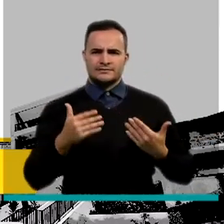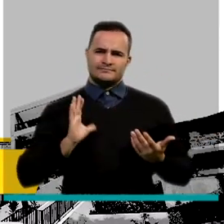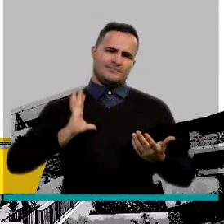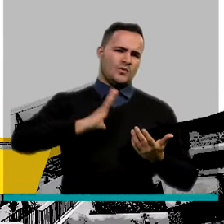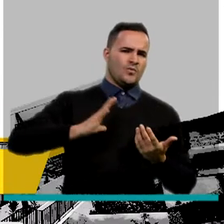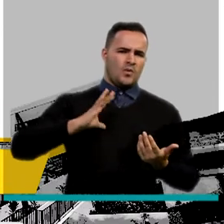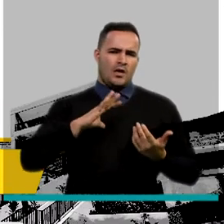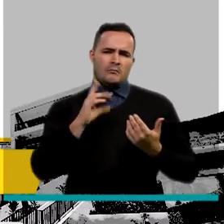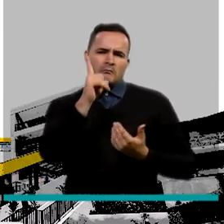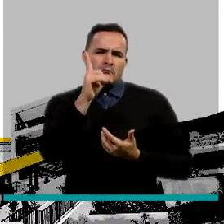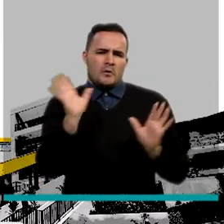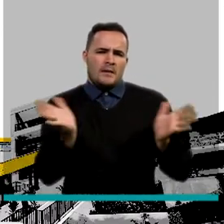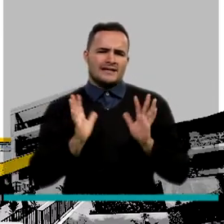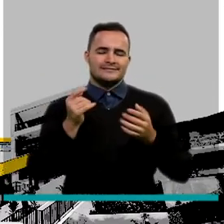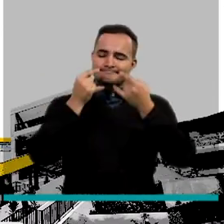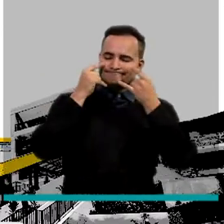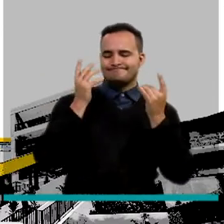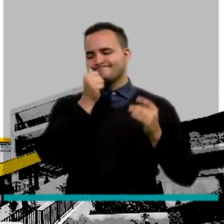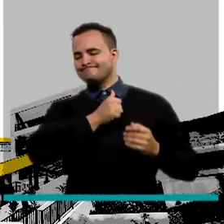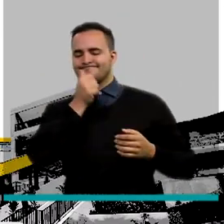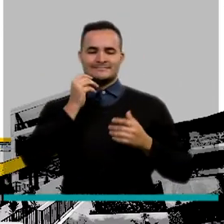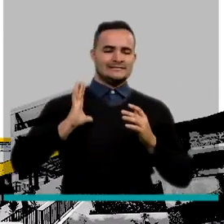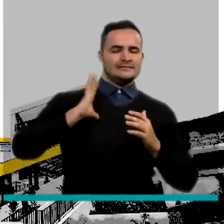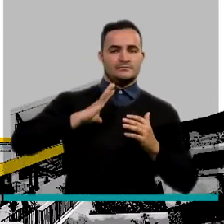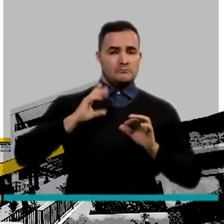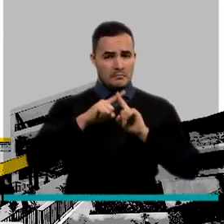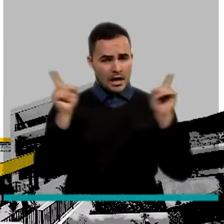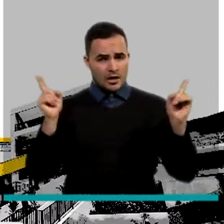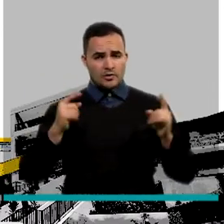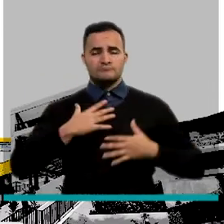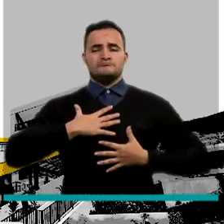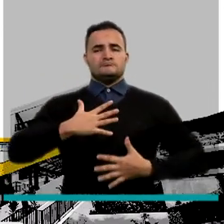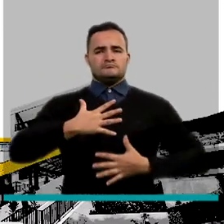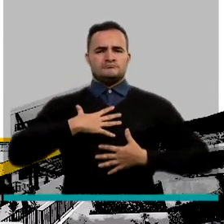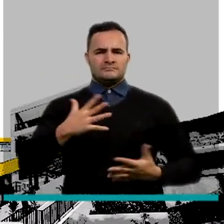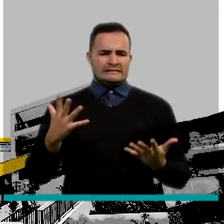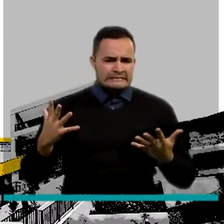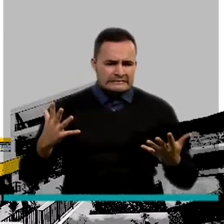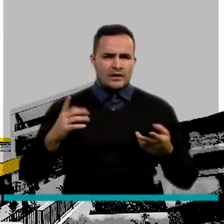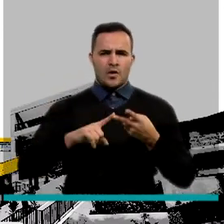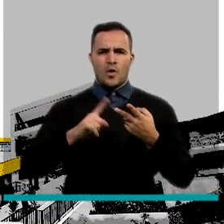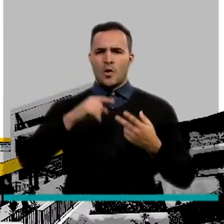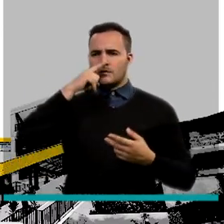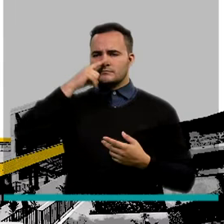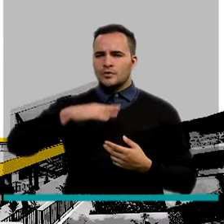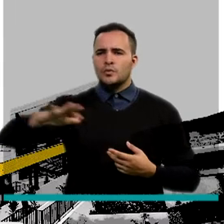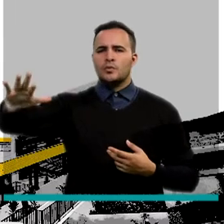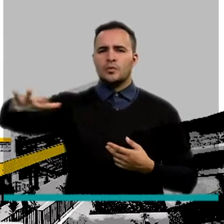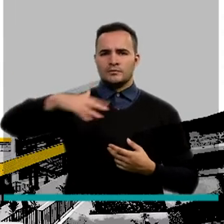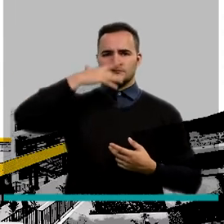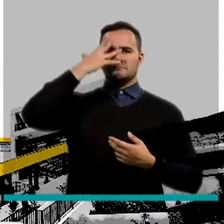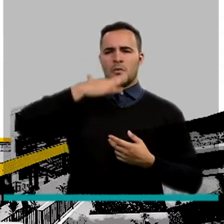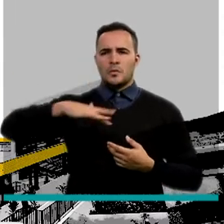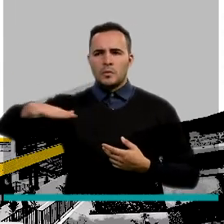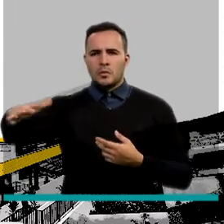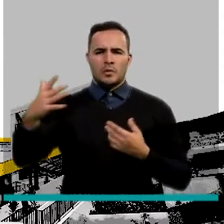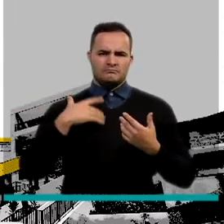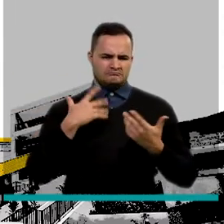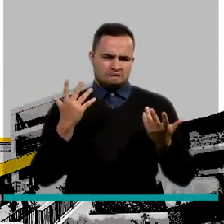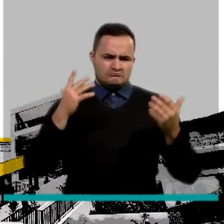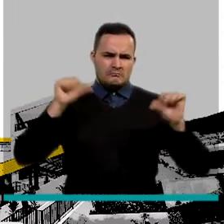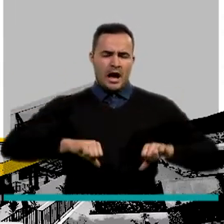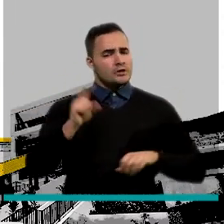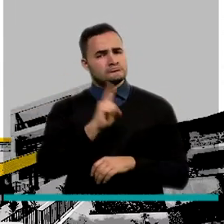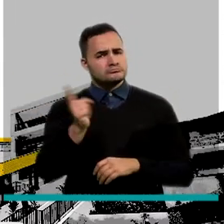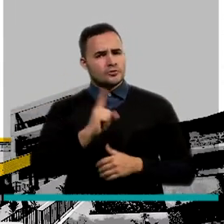tapabocas incomoda, pero finalmente no va a alterar ni la respiración ni el intercambio gaseoso, que es finalmente lo que